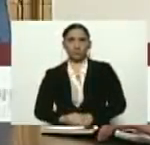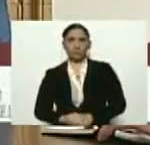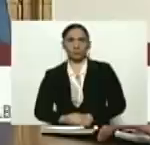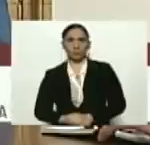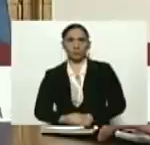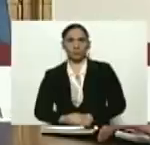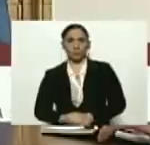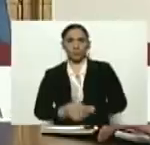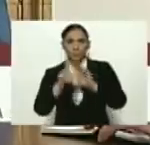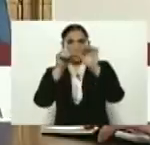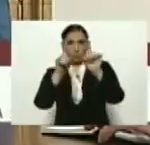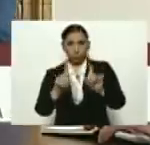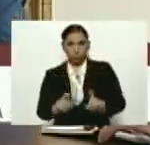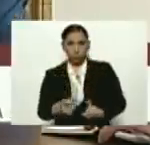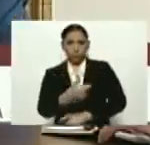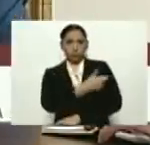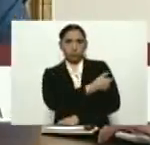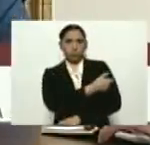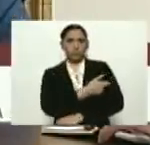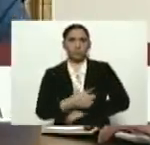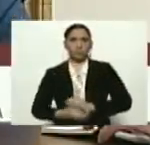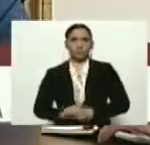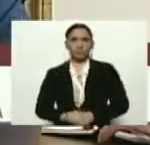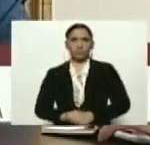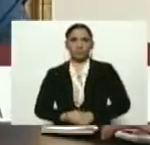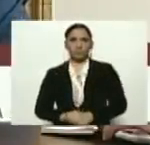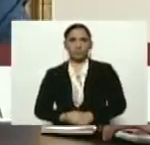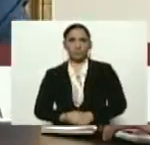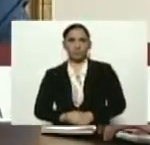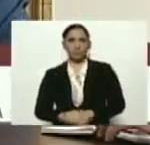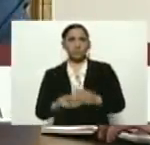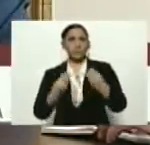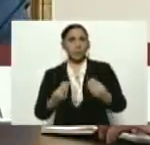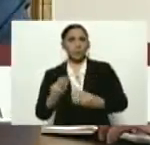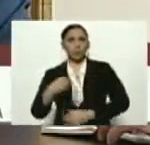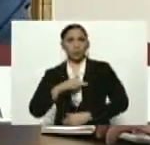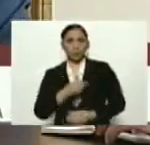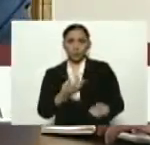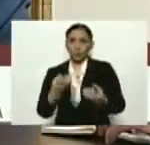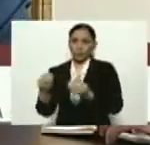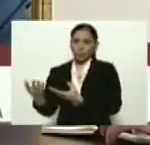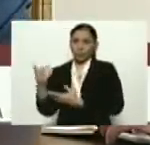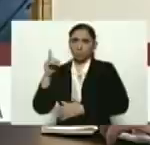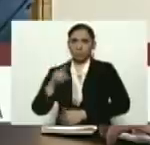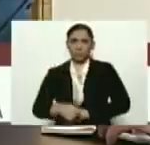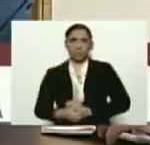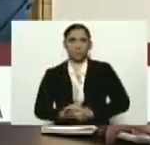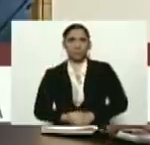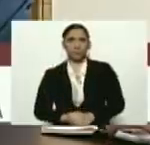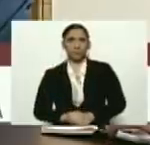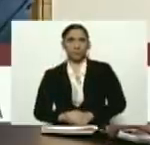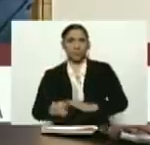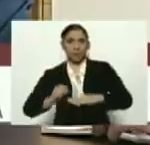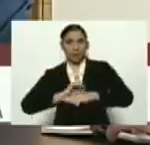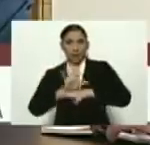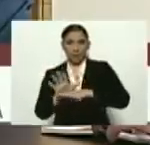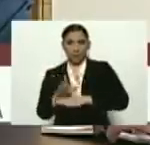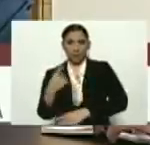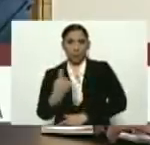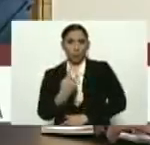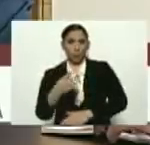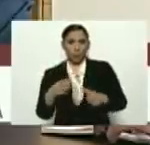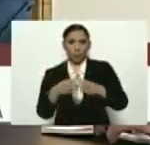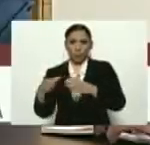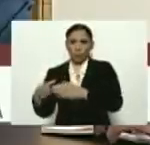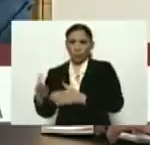test de prueba y vacuna. Como se lo venimos garantizando, de verdad. El ALBA es la única